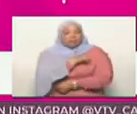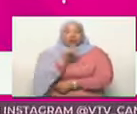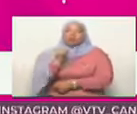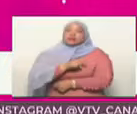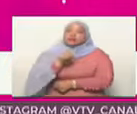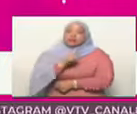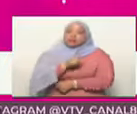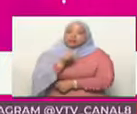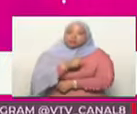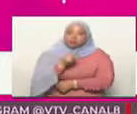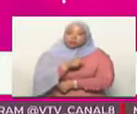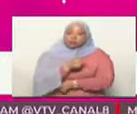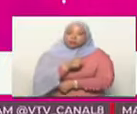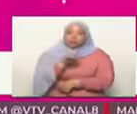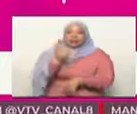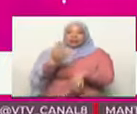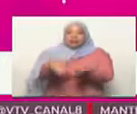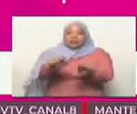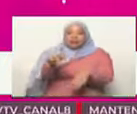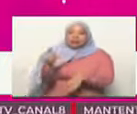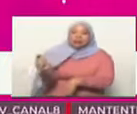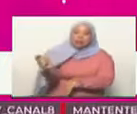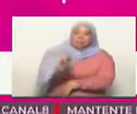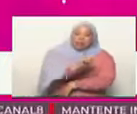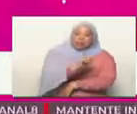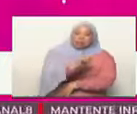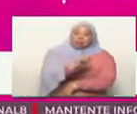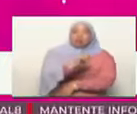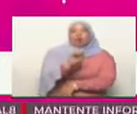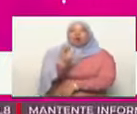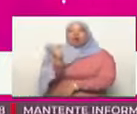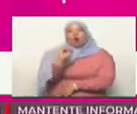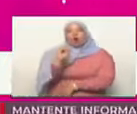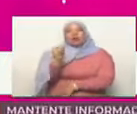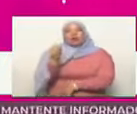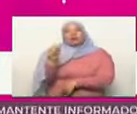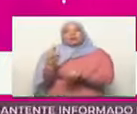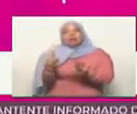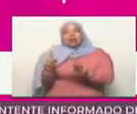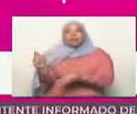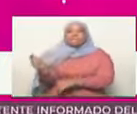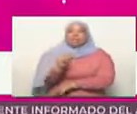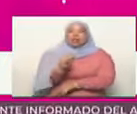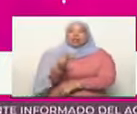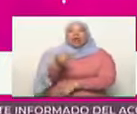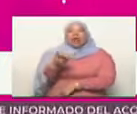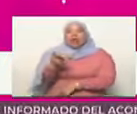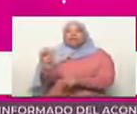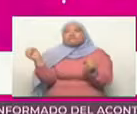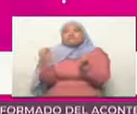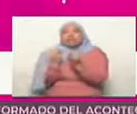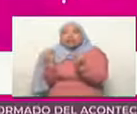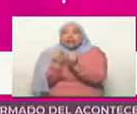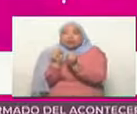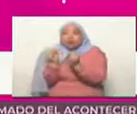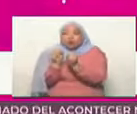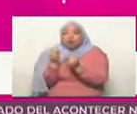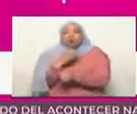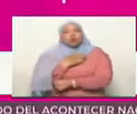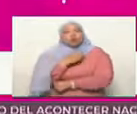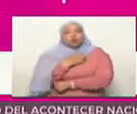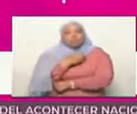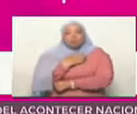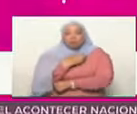menos 15 meses a 16 meses porque está el invierno y en ese tiempo no crecen tal. O